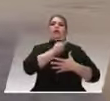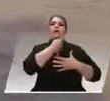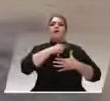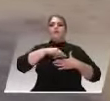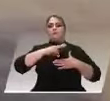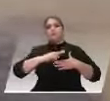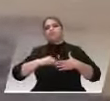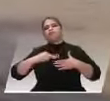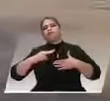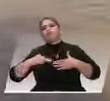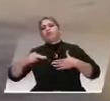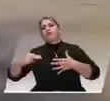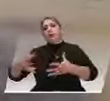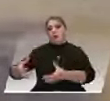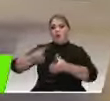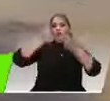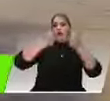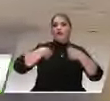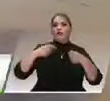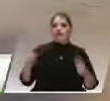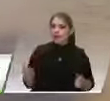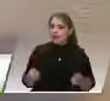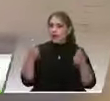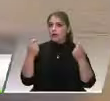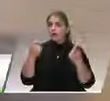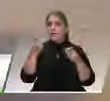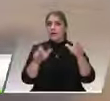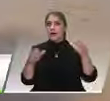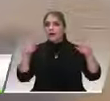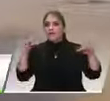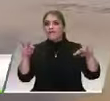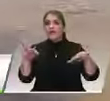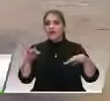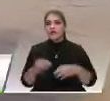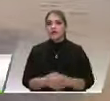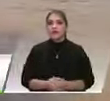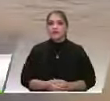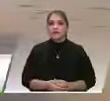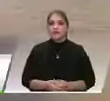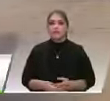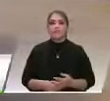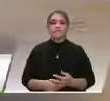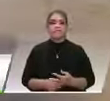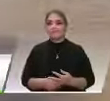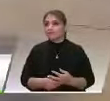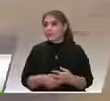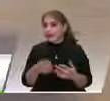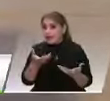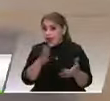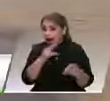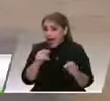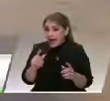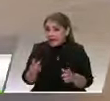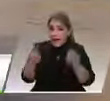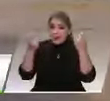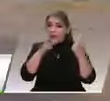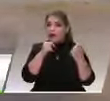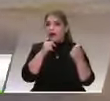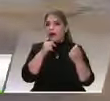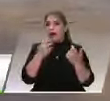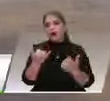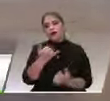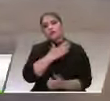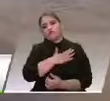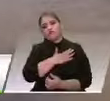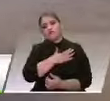agua, pero dándole gracias a Dios que había gente y lo sacó del río, porque si no, en estos momentos estaríamos llorando ese ser